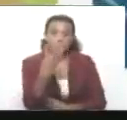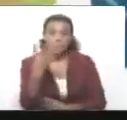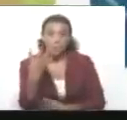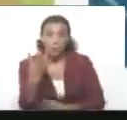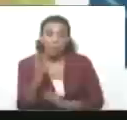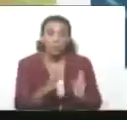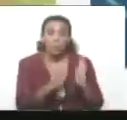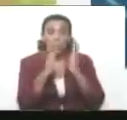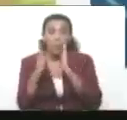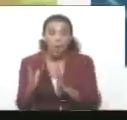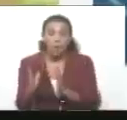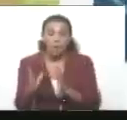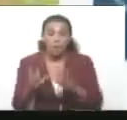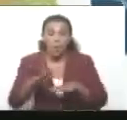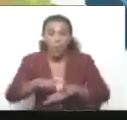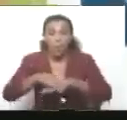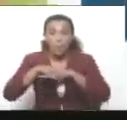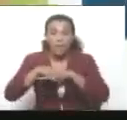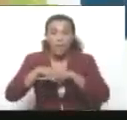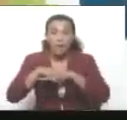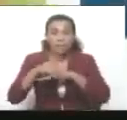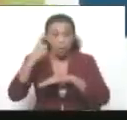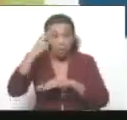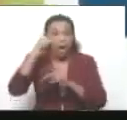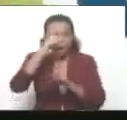el gobierno británico reconoce